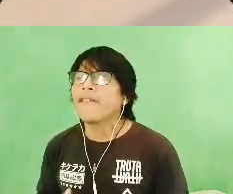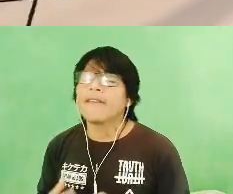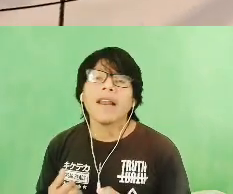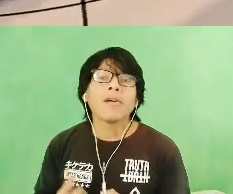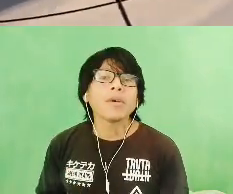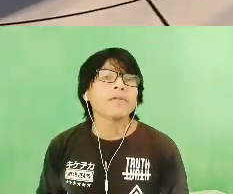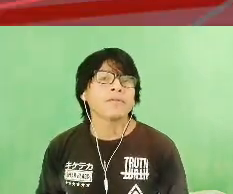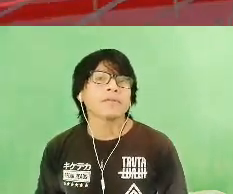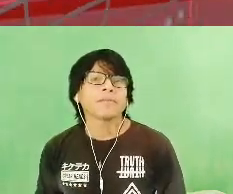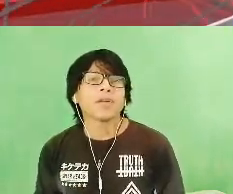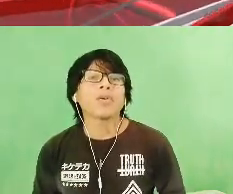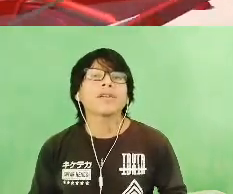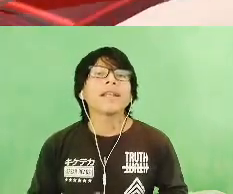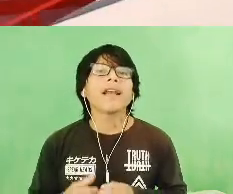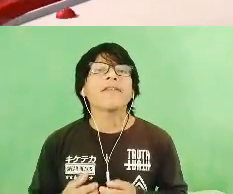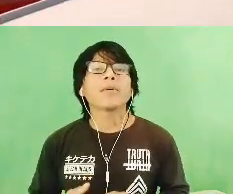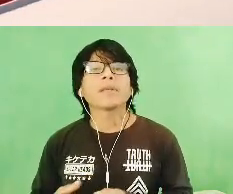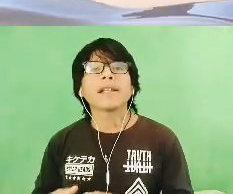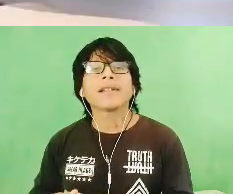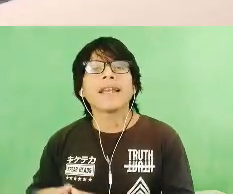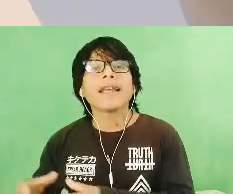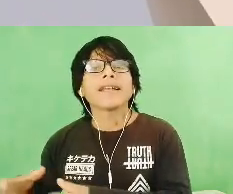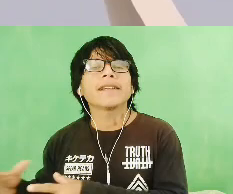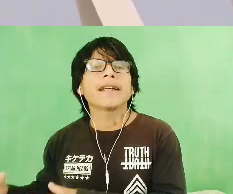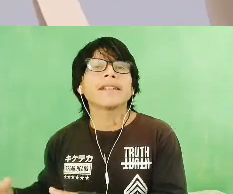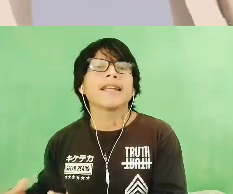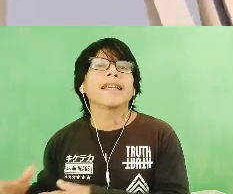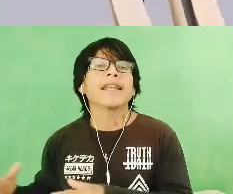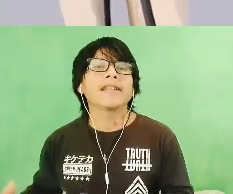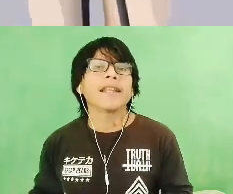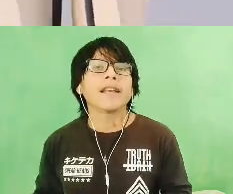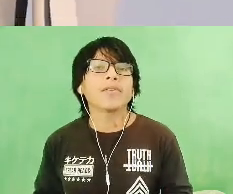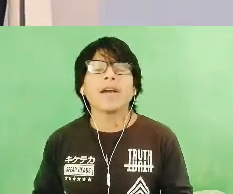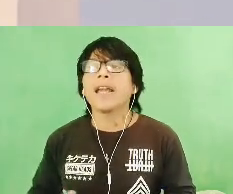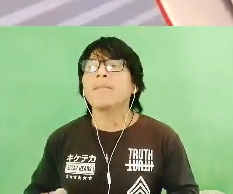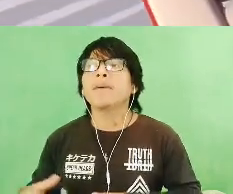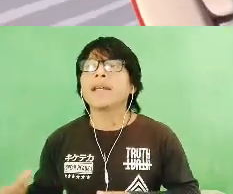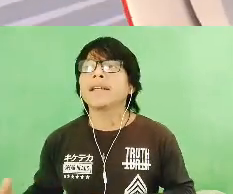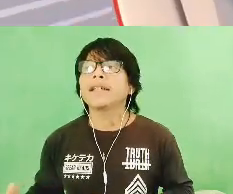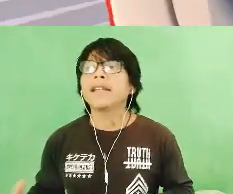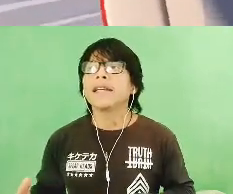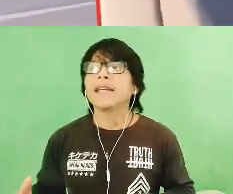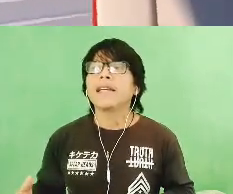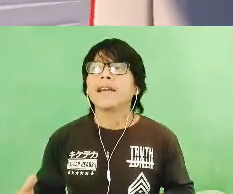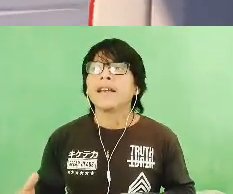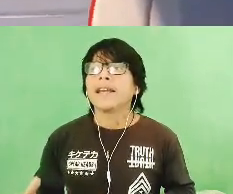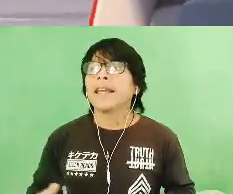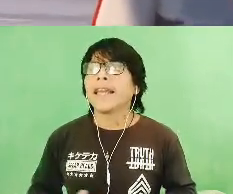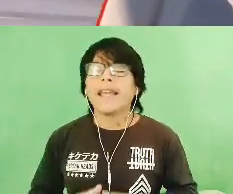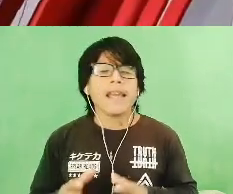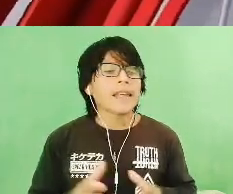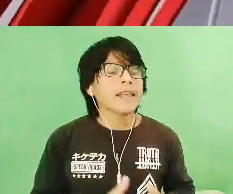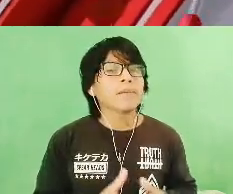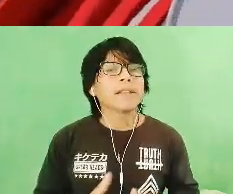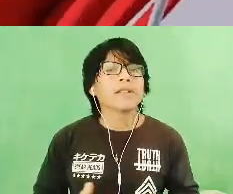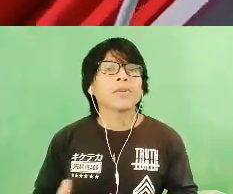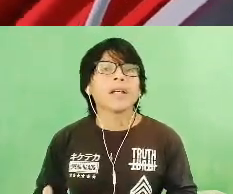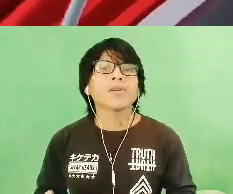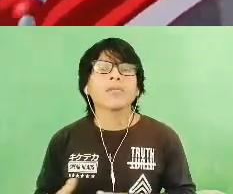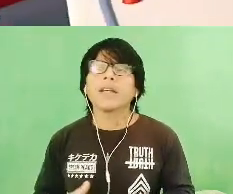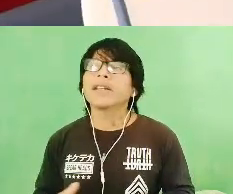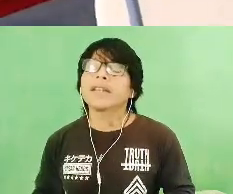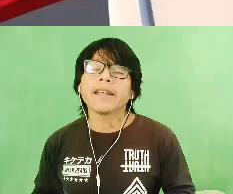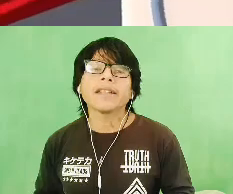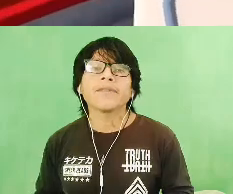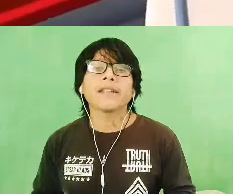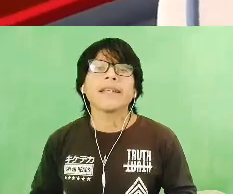como la UIF no tiene la facultad de ir detrás de él y detenerlo, él puede decir que esa investigación que